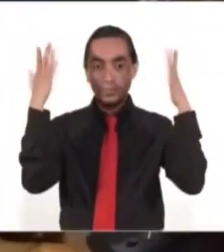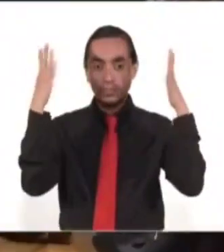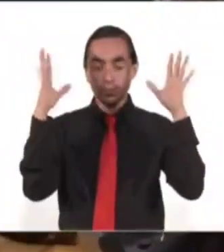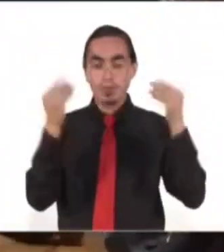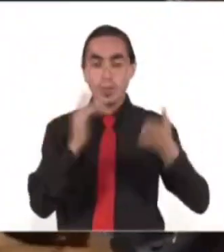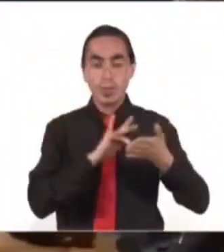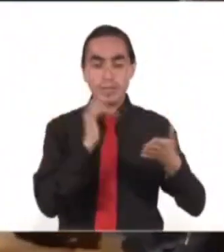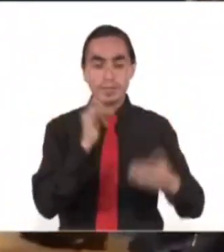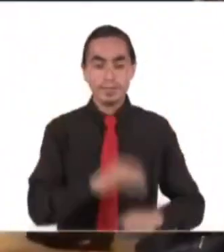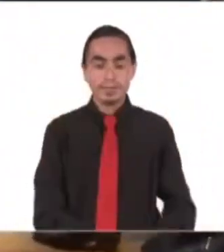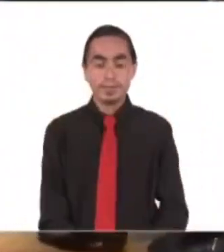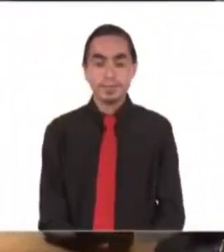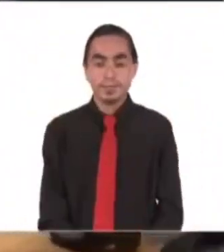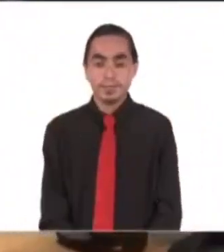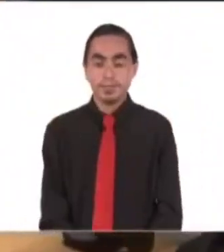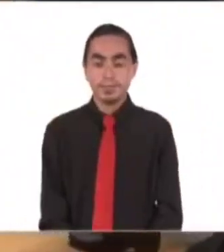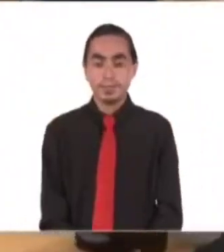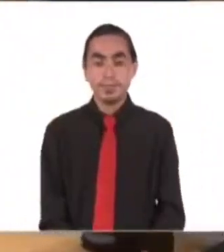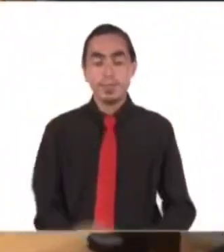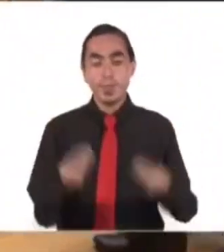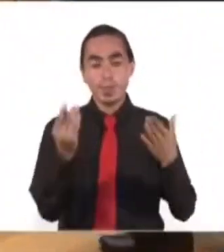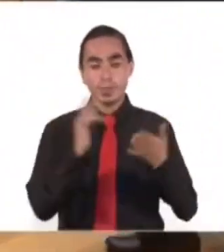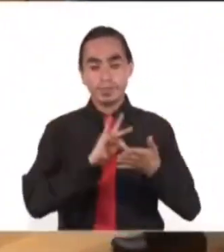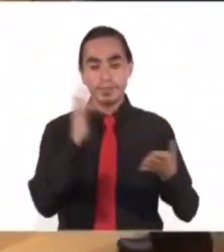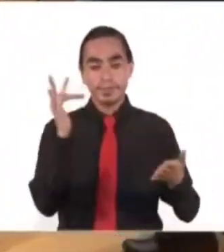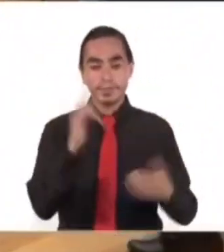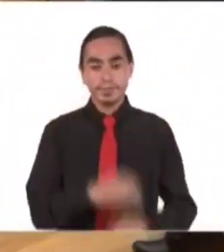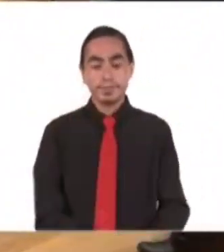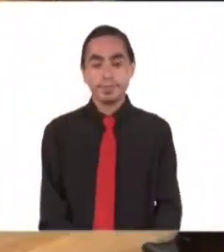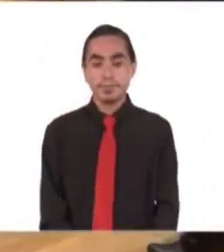Muchas gracias. Muchas gracias.